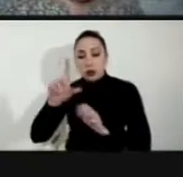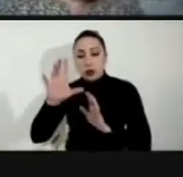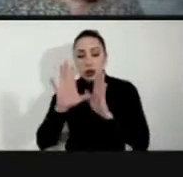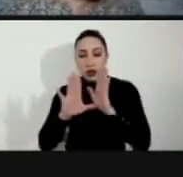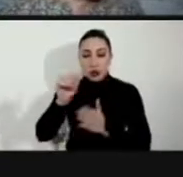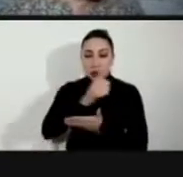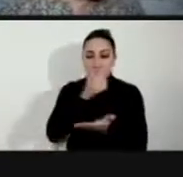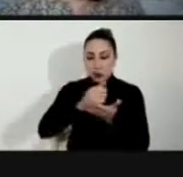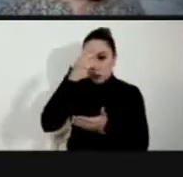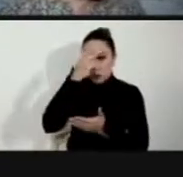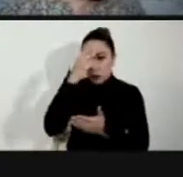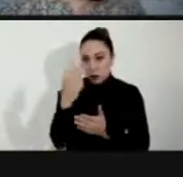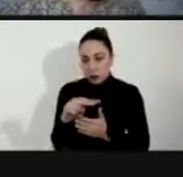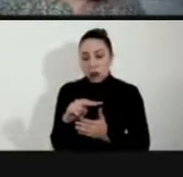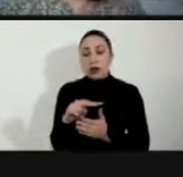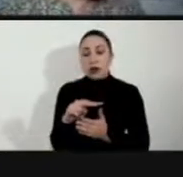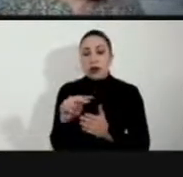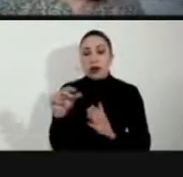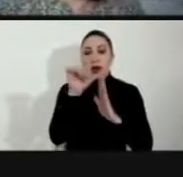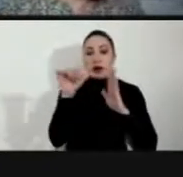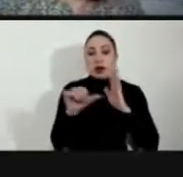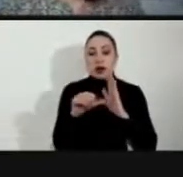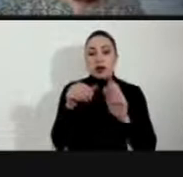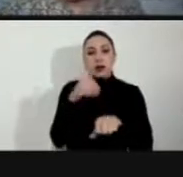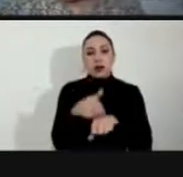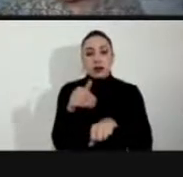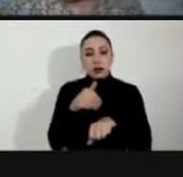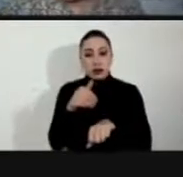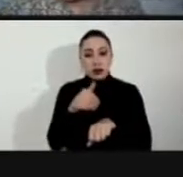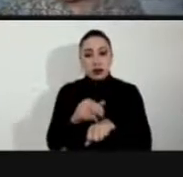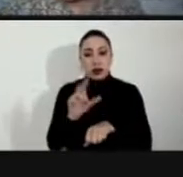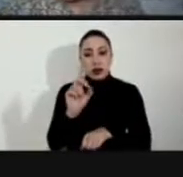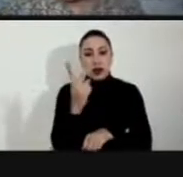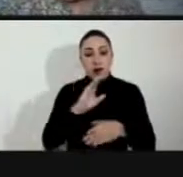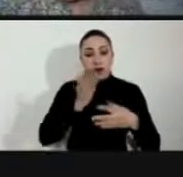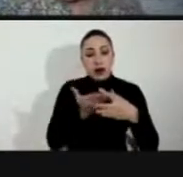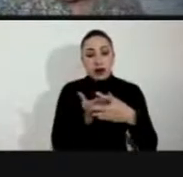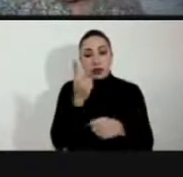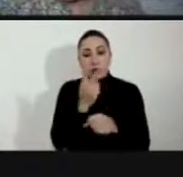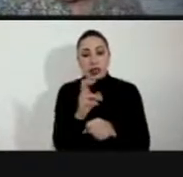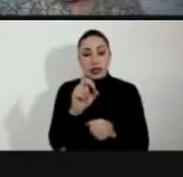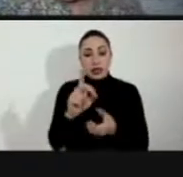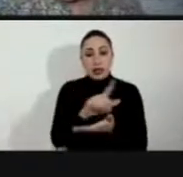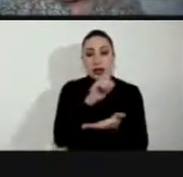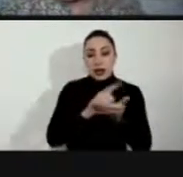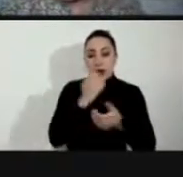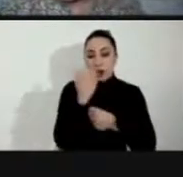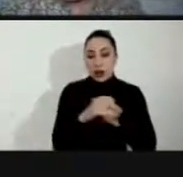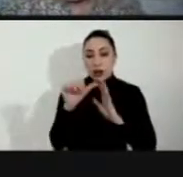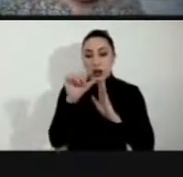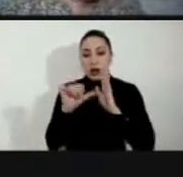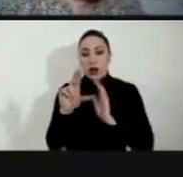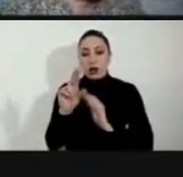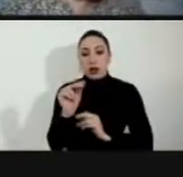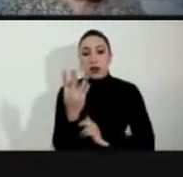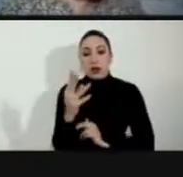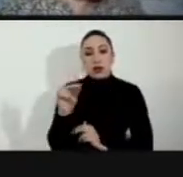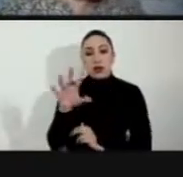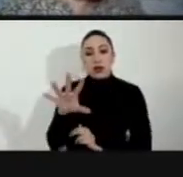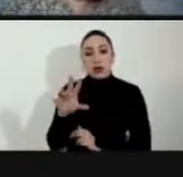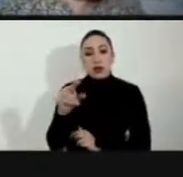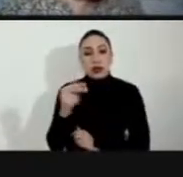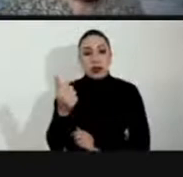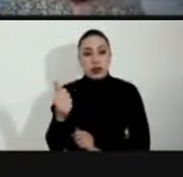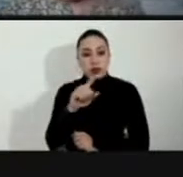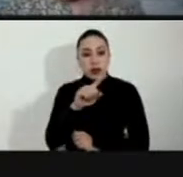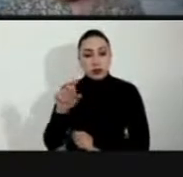la Ciudad de México y los artículos 32, fracción segunda y trigésima de la Ley Orgánica 84, 85,